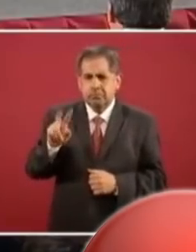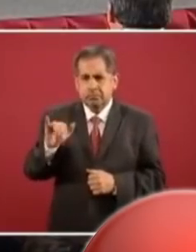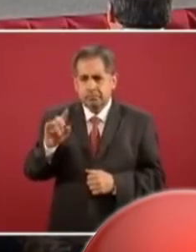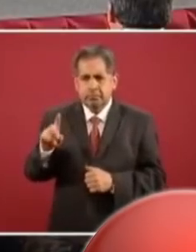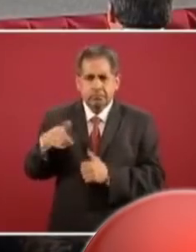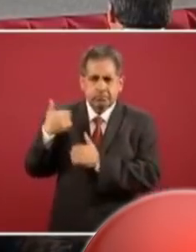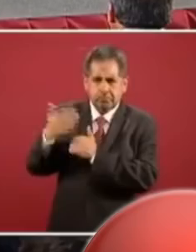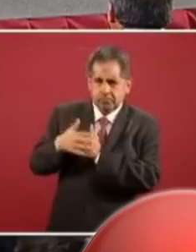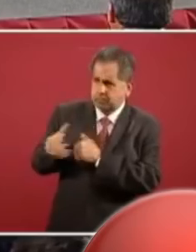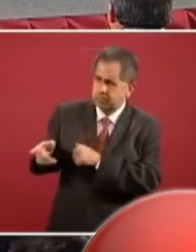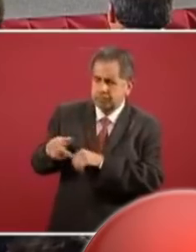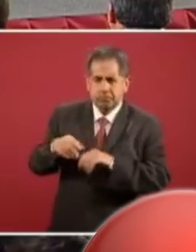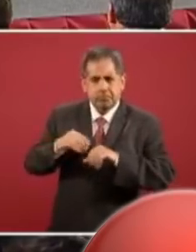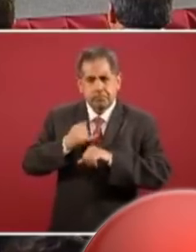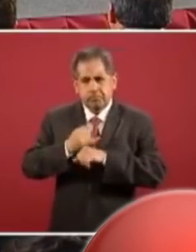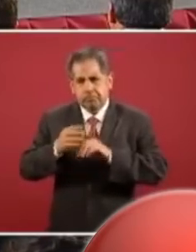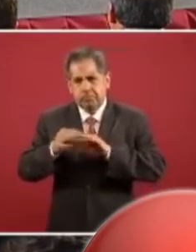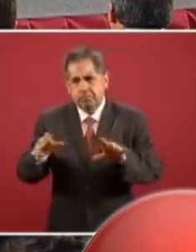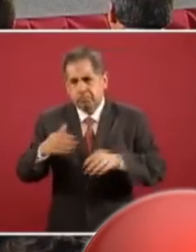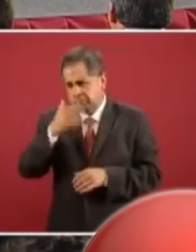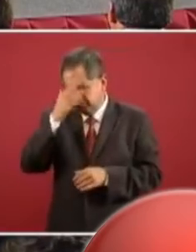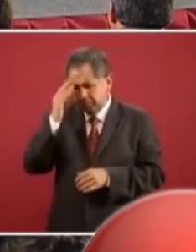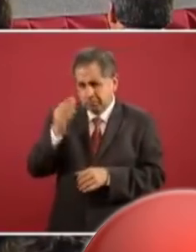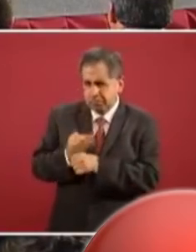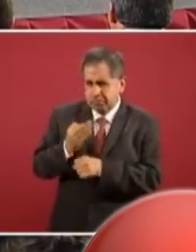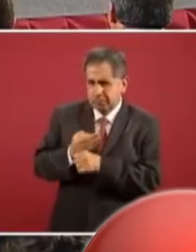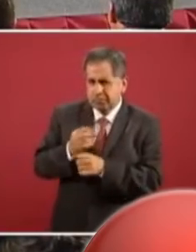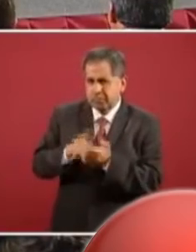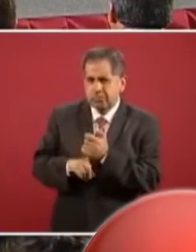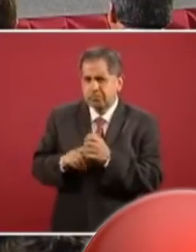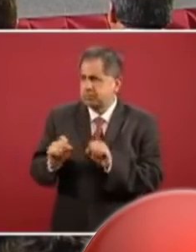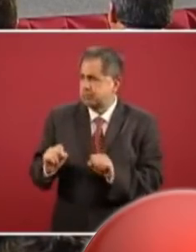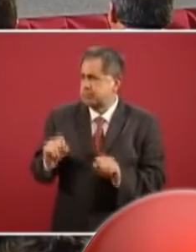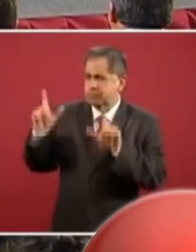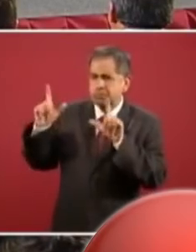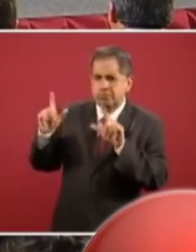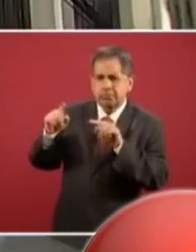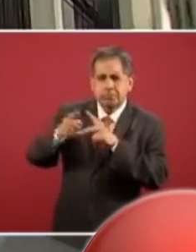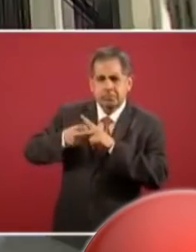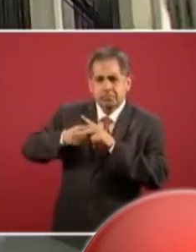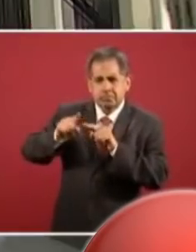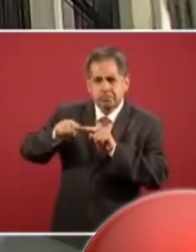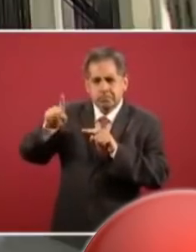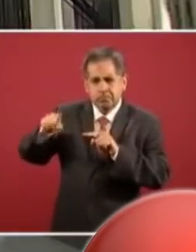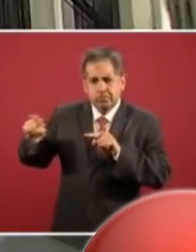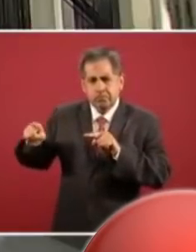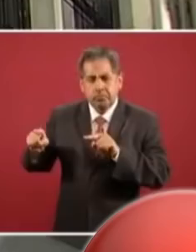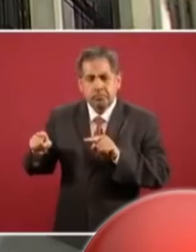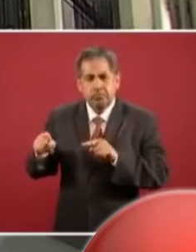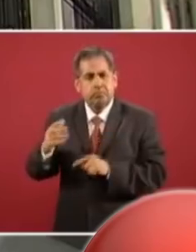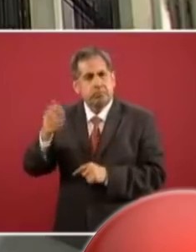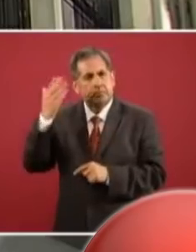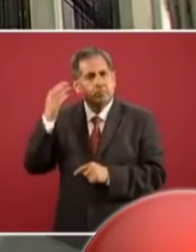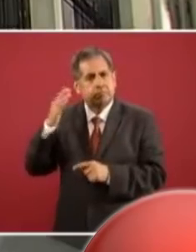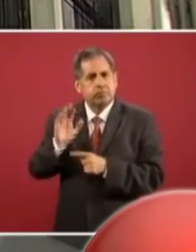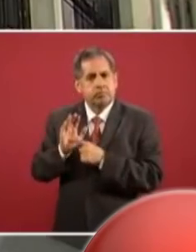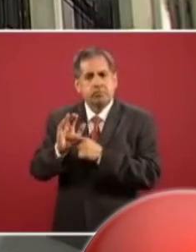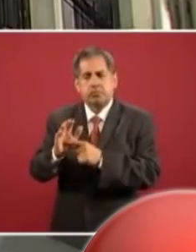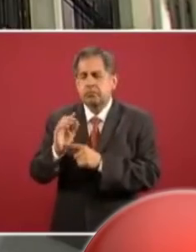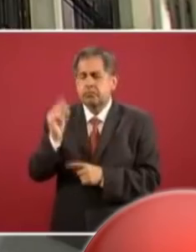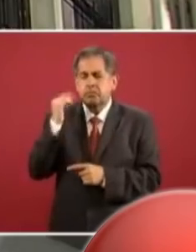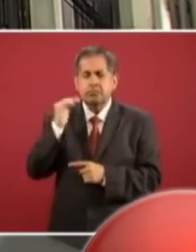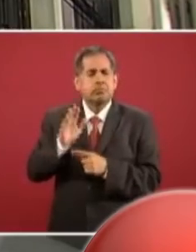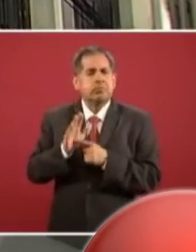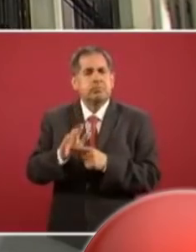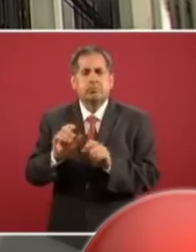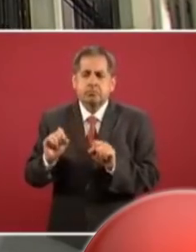les informara, no sé si tenemos aquí la gráfica que se presentó hace unos